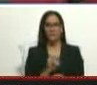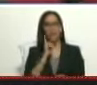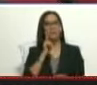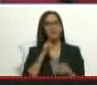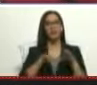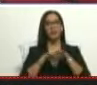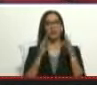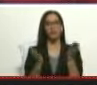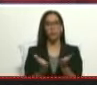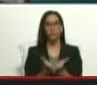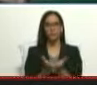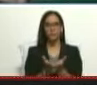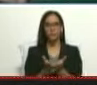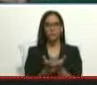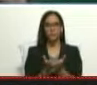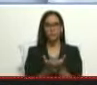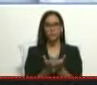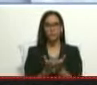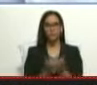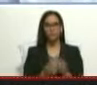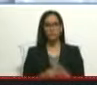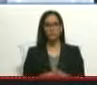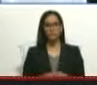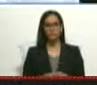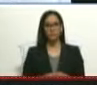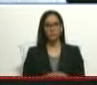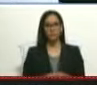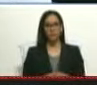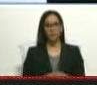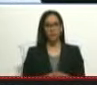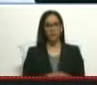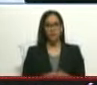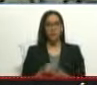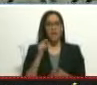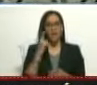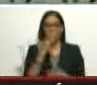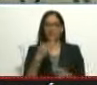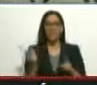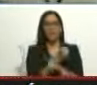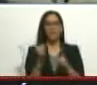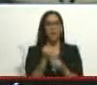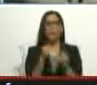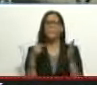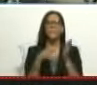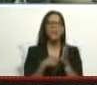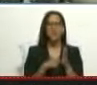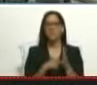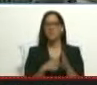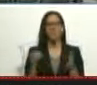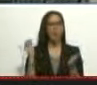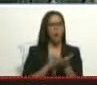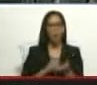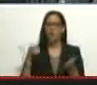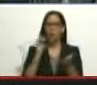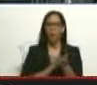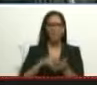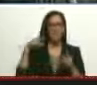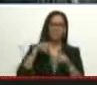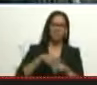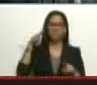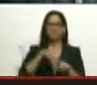mundo. Y él ante la tortura mil veces en Cabo Verde y ante